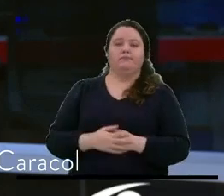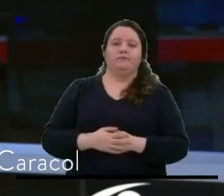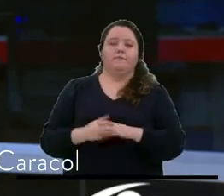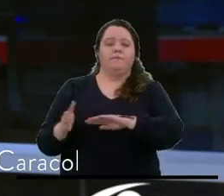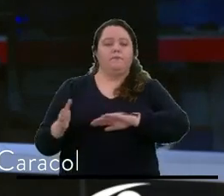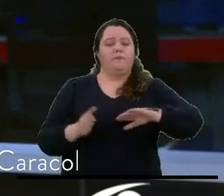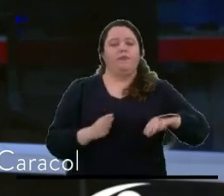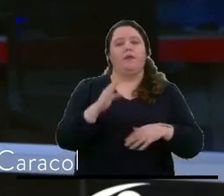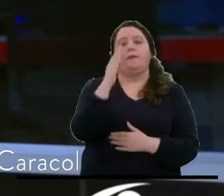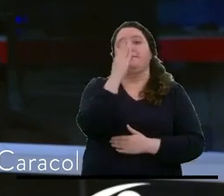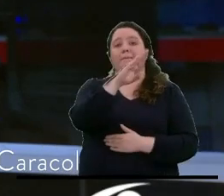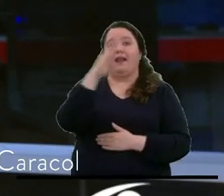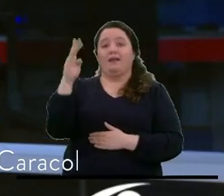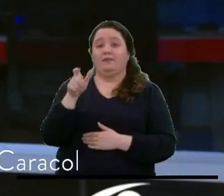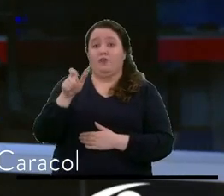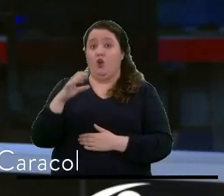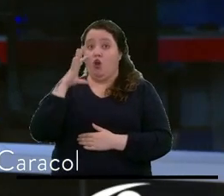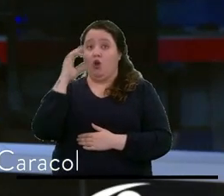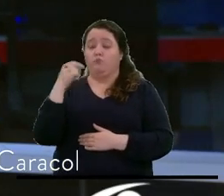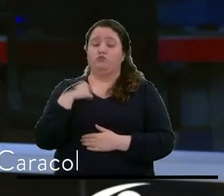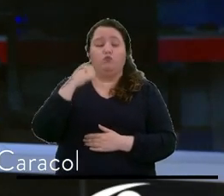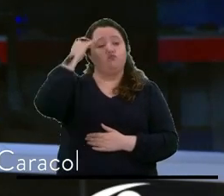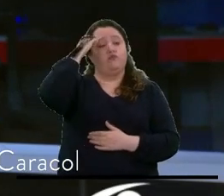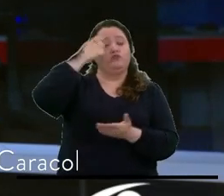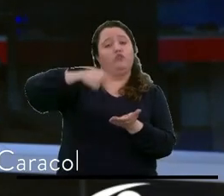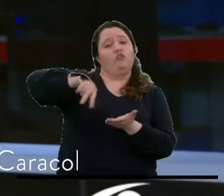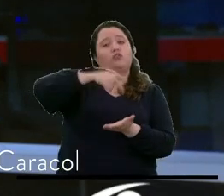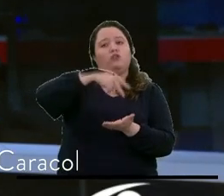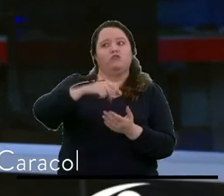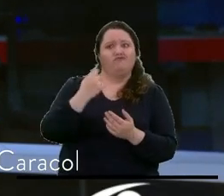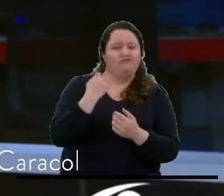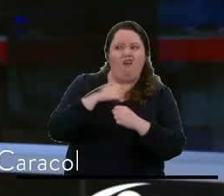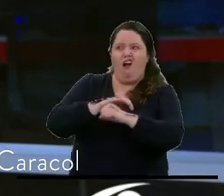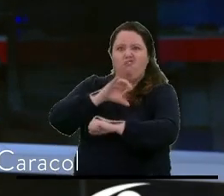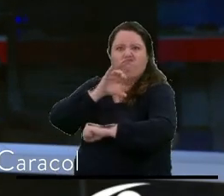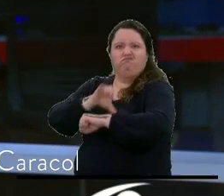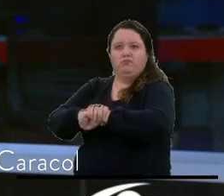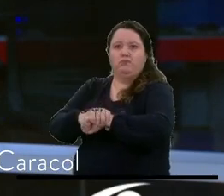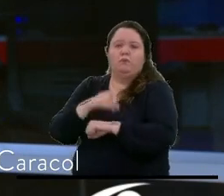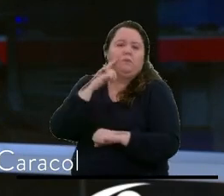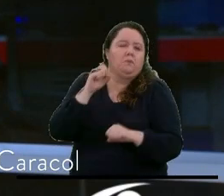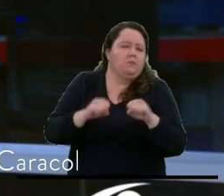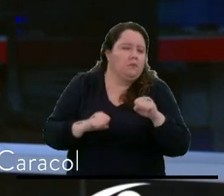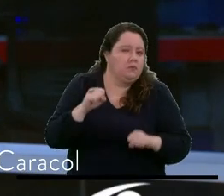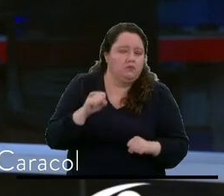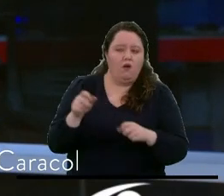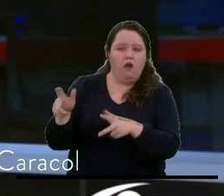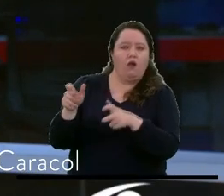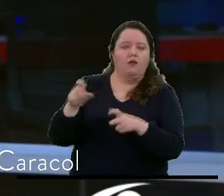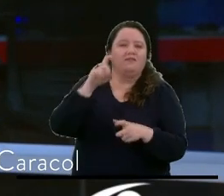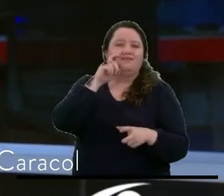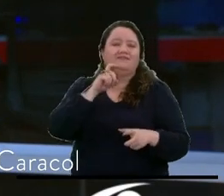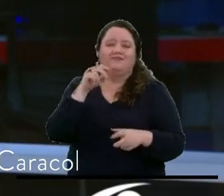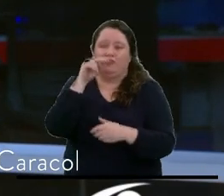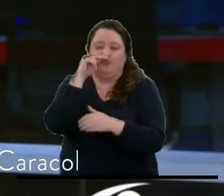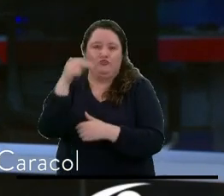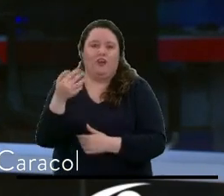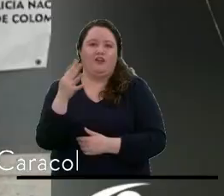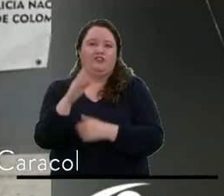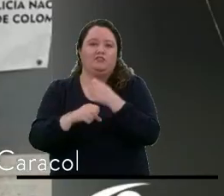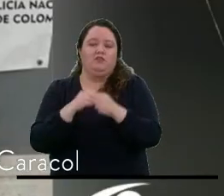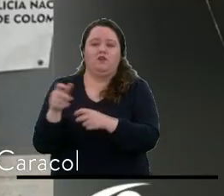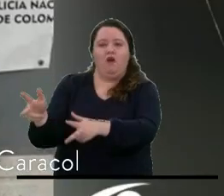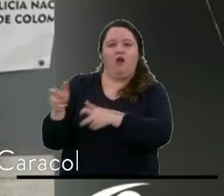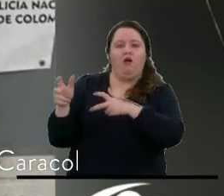En Barranquilla, un hombre que dijo ser profesor de danza fue capturado en las últimas horas por presunto abuso y explotación sexual contra un menor de